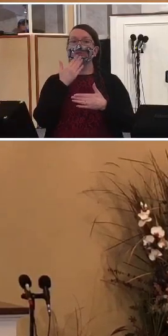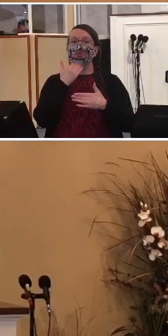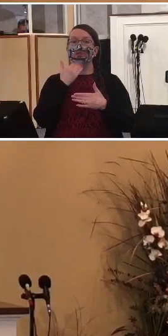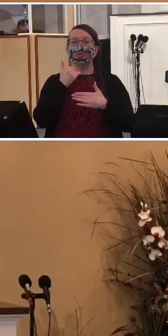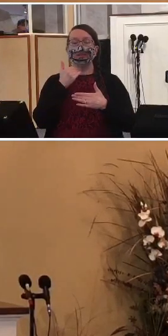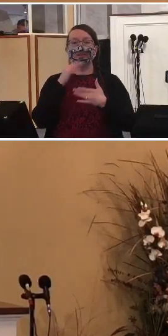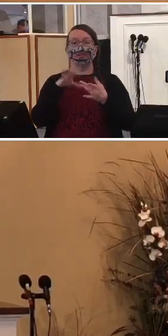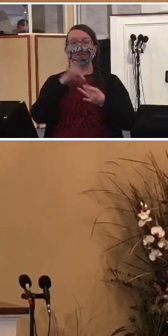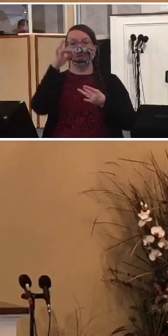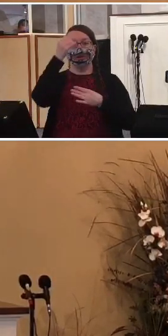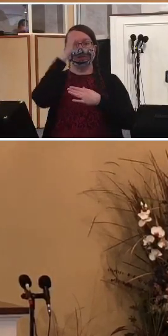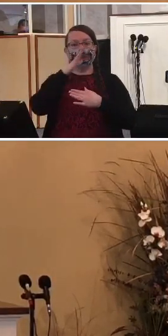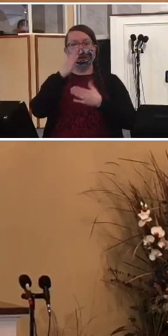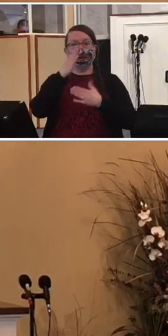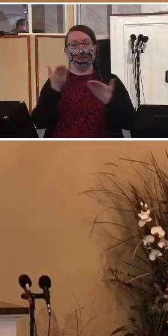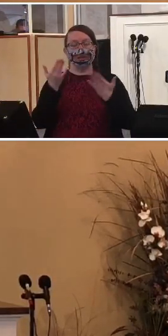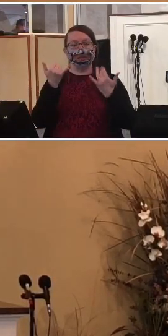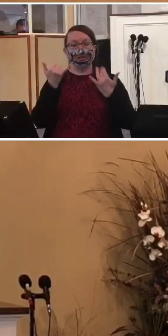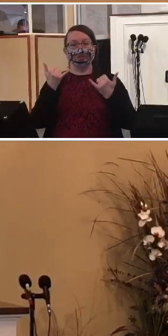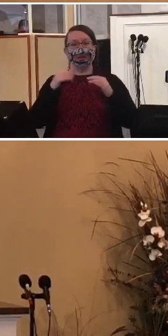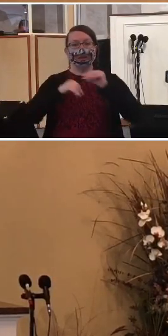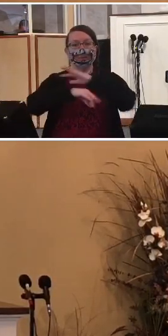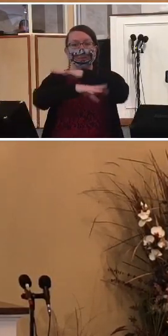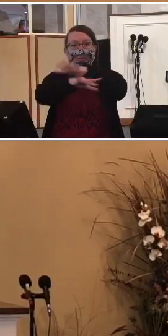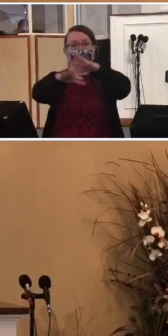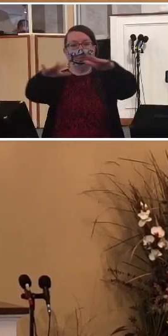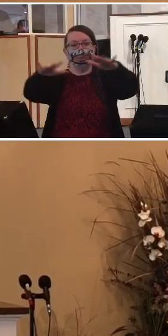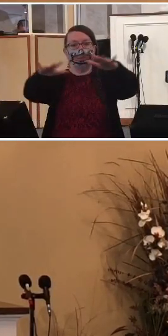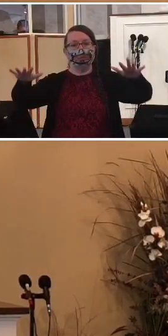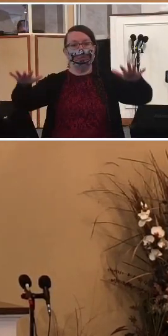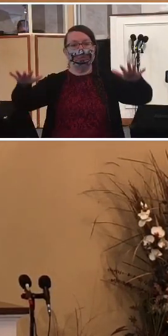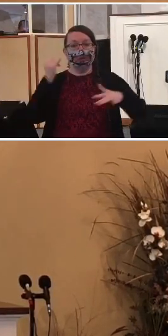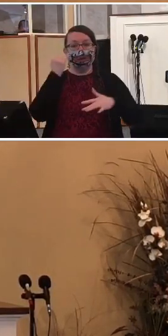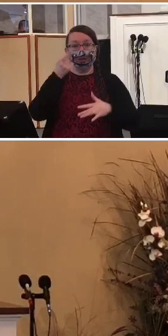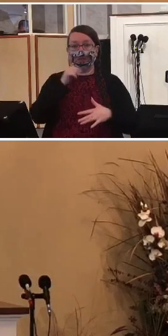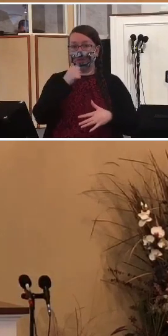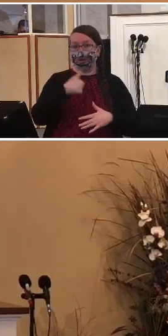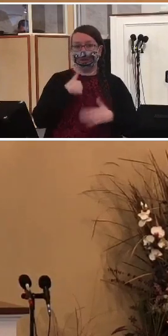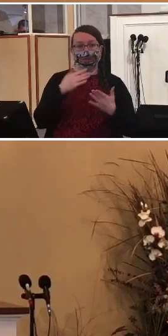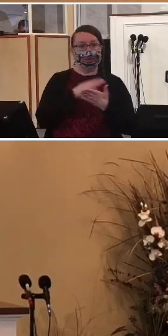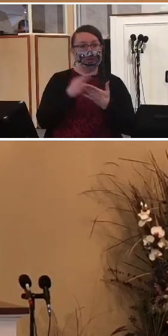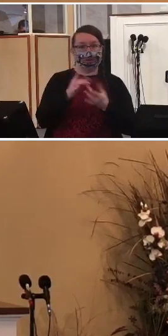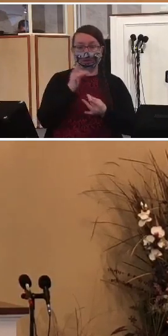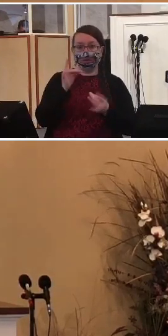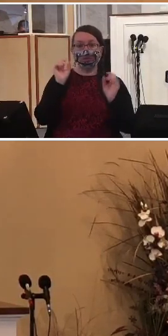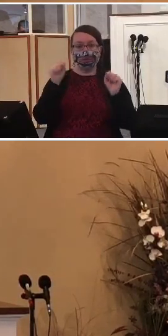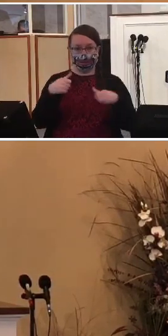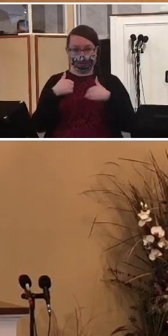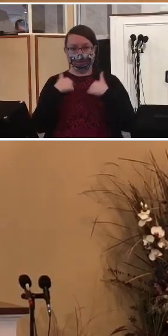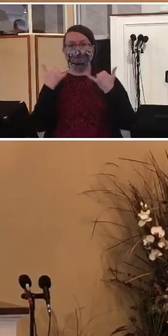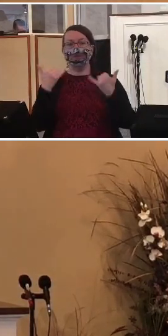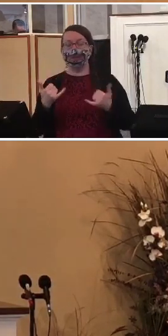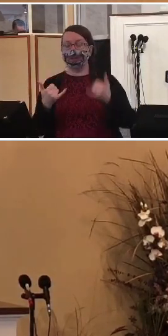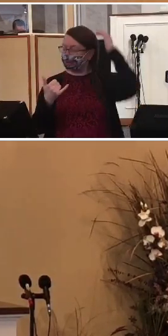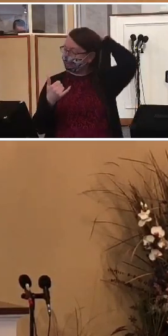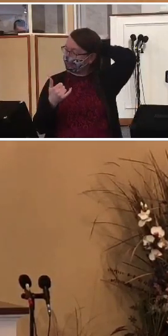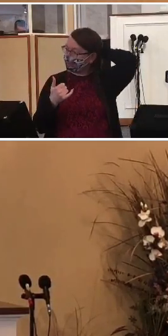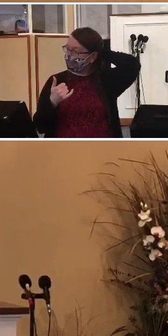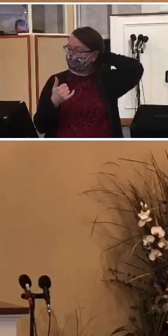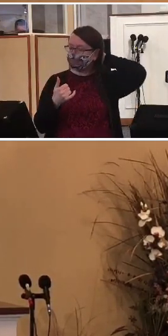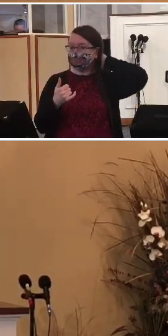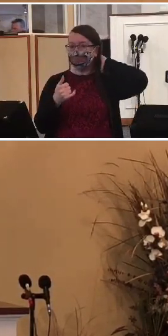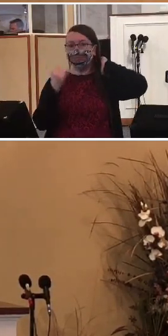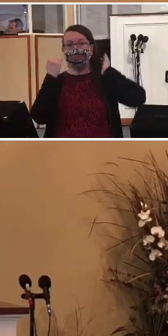fuerte Espíritu de Dios en esta casa. Y si tú no tienes el Espíritu Santo, tú puedes irte con Él el día de hoy. Si